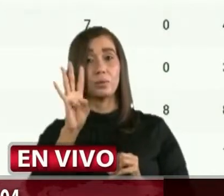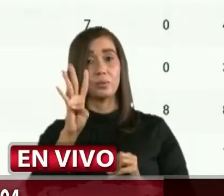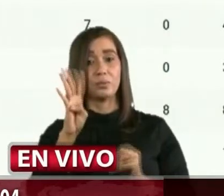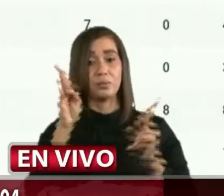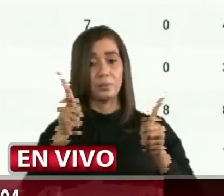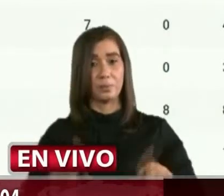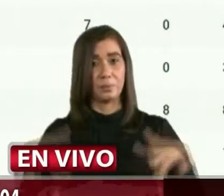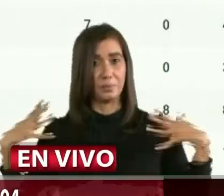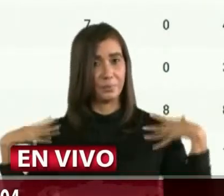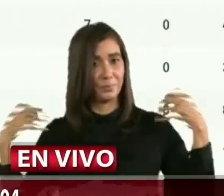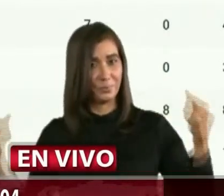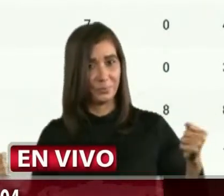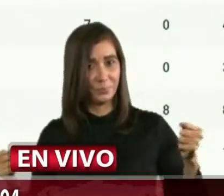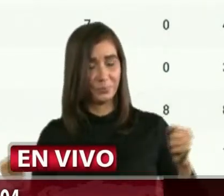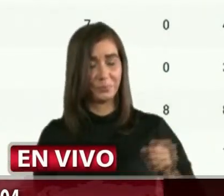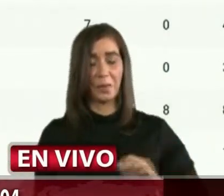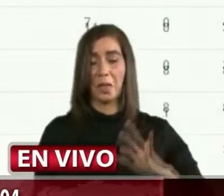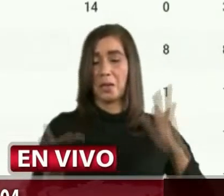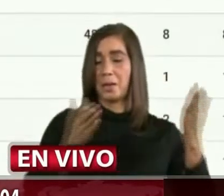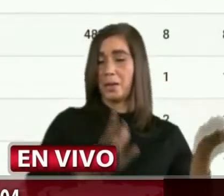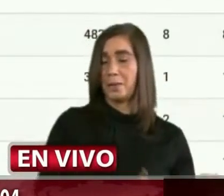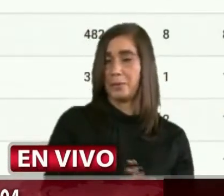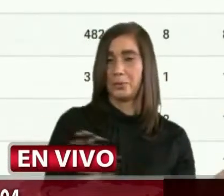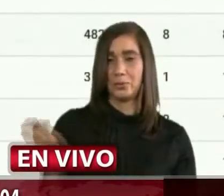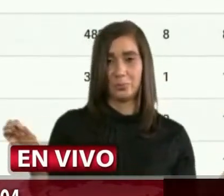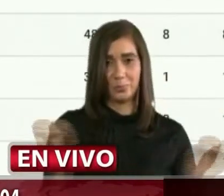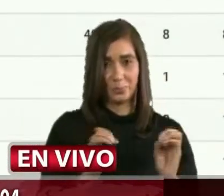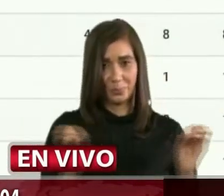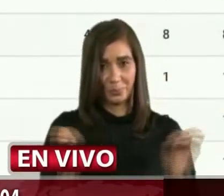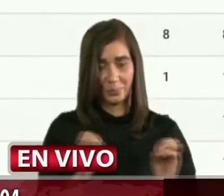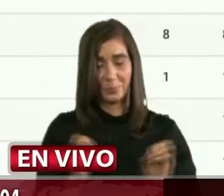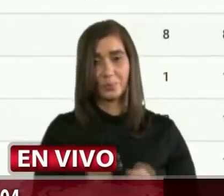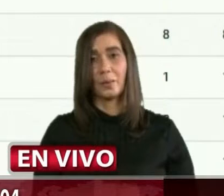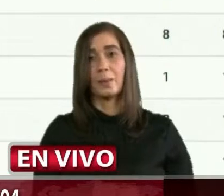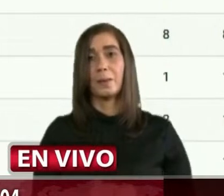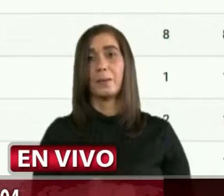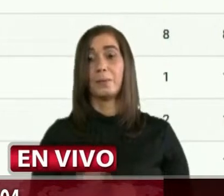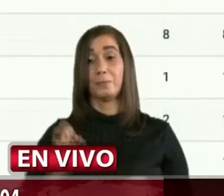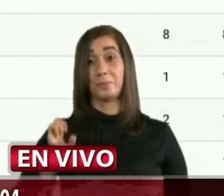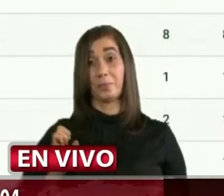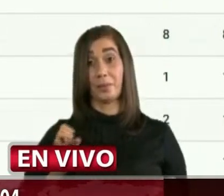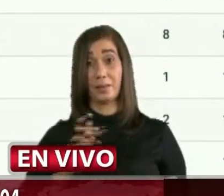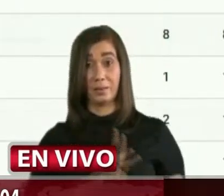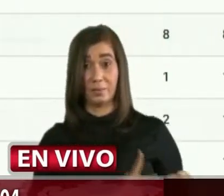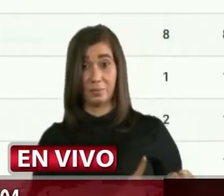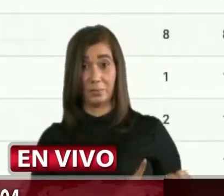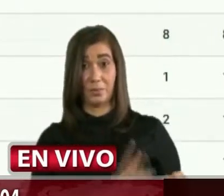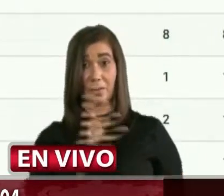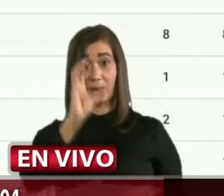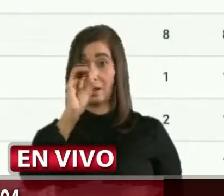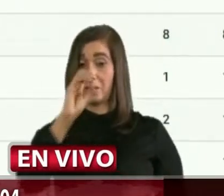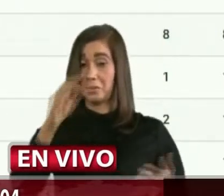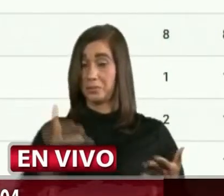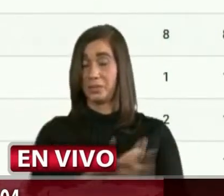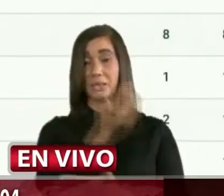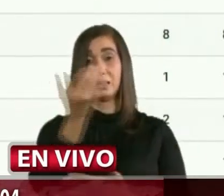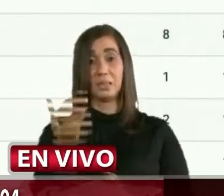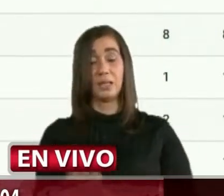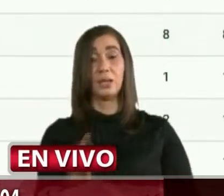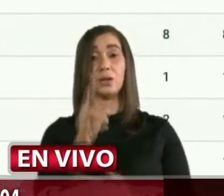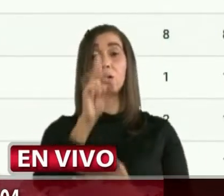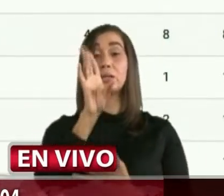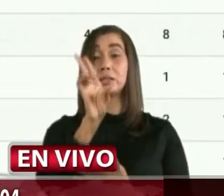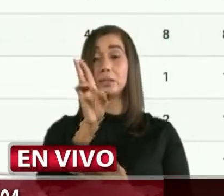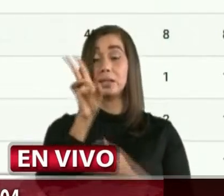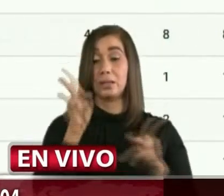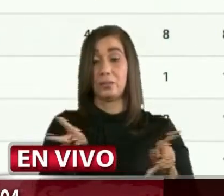484 recuperados, 0 fallecimientos. Elías Piña, 0 casos nuevos,